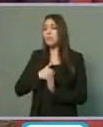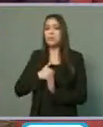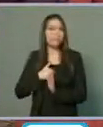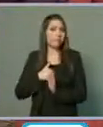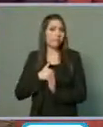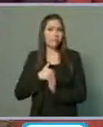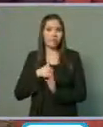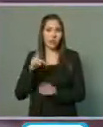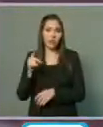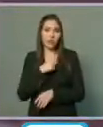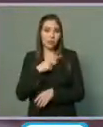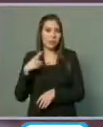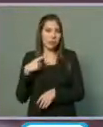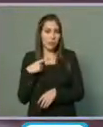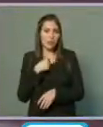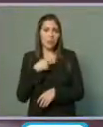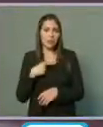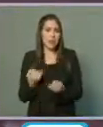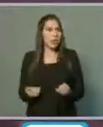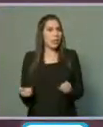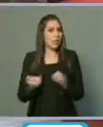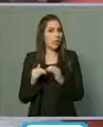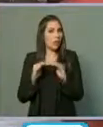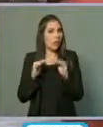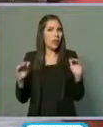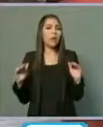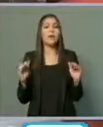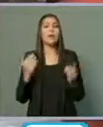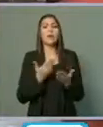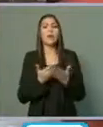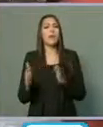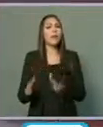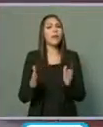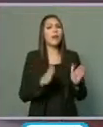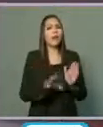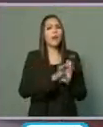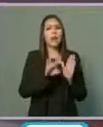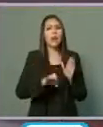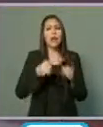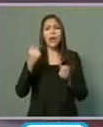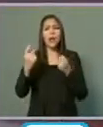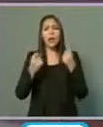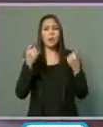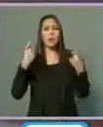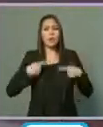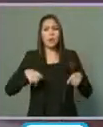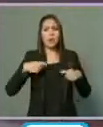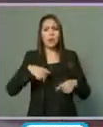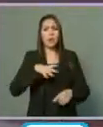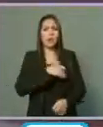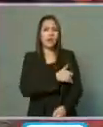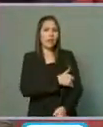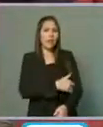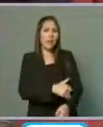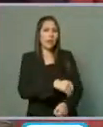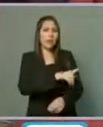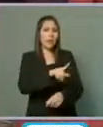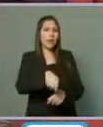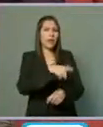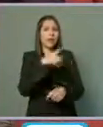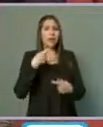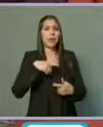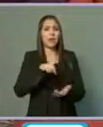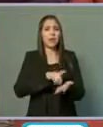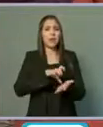familias que, digamos que en buena voluntad, no de mala voluntad, pero de buena voluntad consideran que una persona con discapacidad no tiene capacidad de